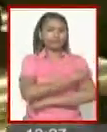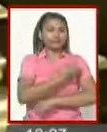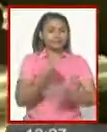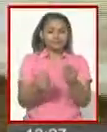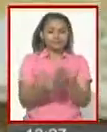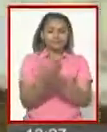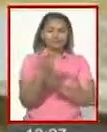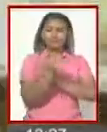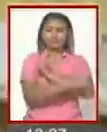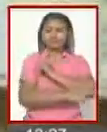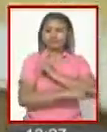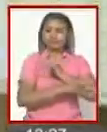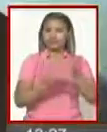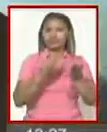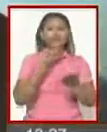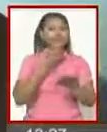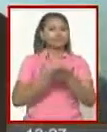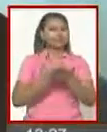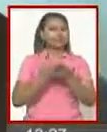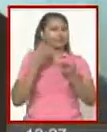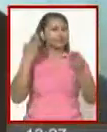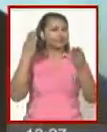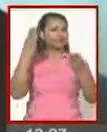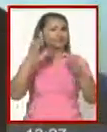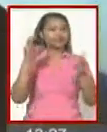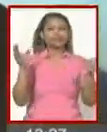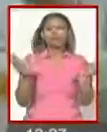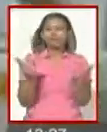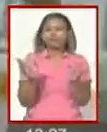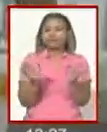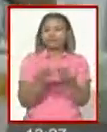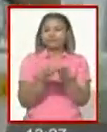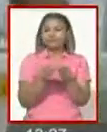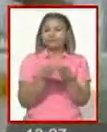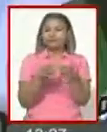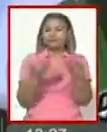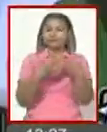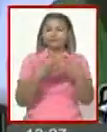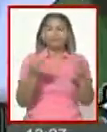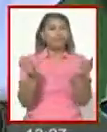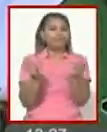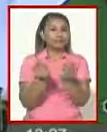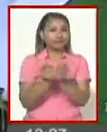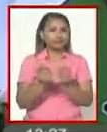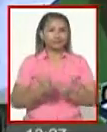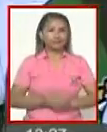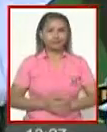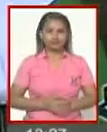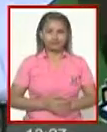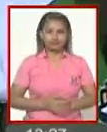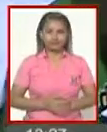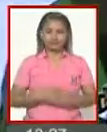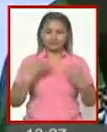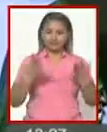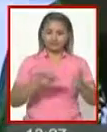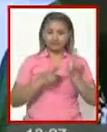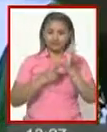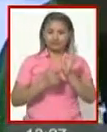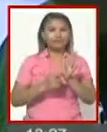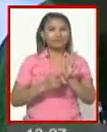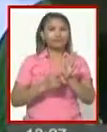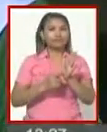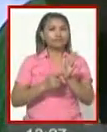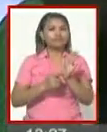la producción nacional lo cual da una buena expectativa a los micro y pequeños empresarios miren nosotros le hemos reflejado la realidad